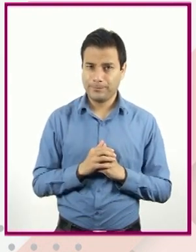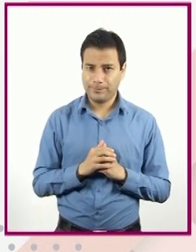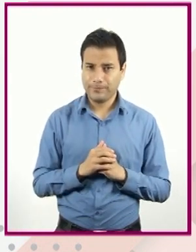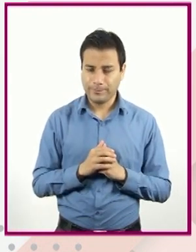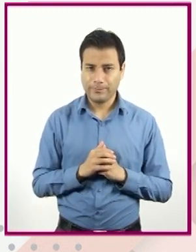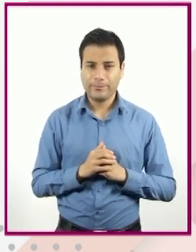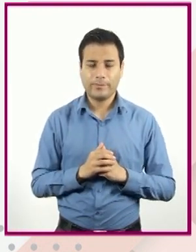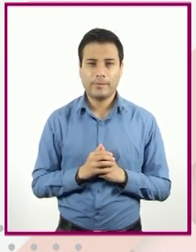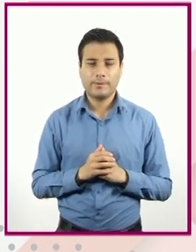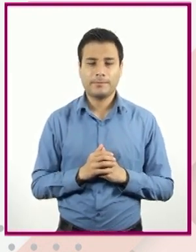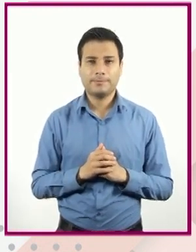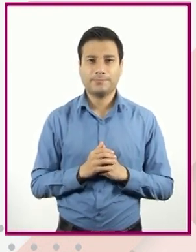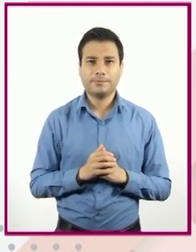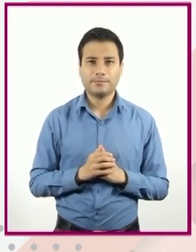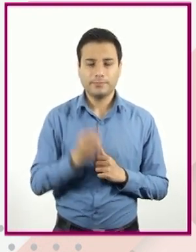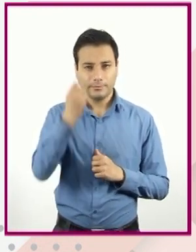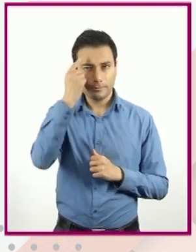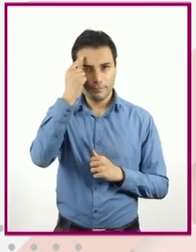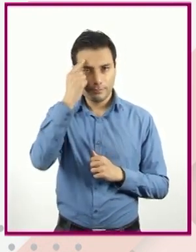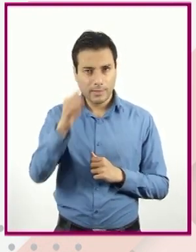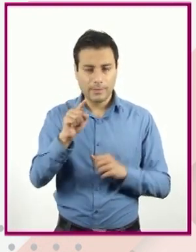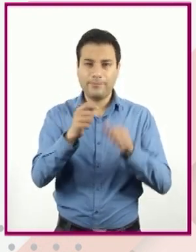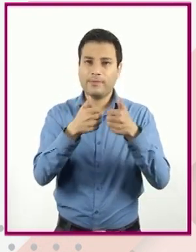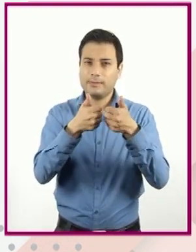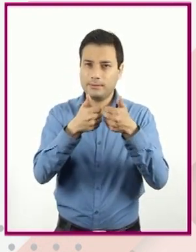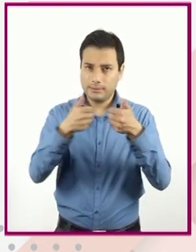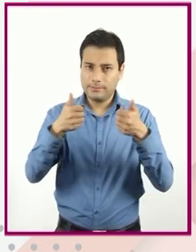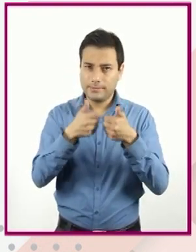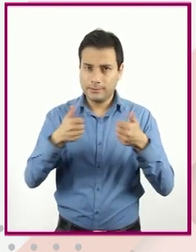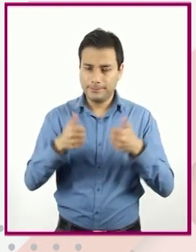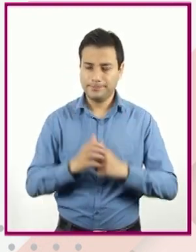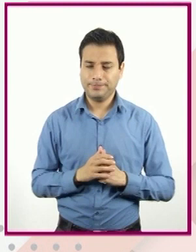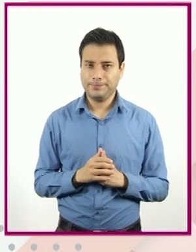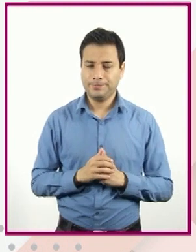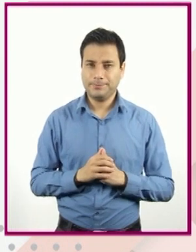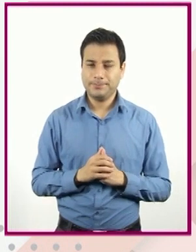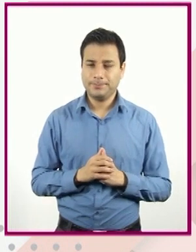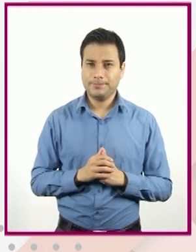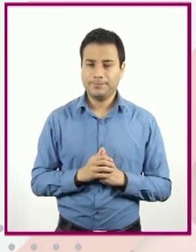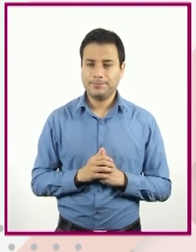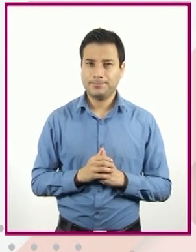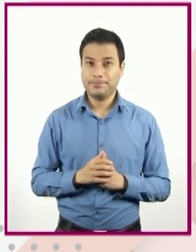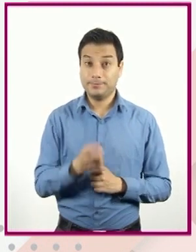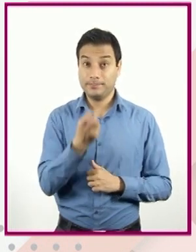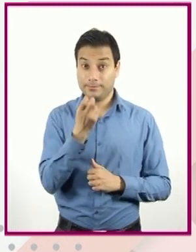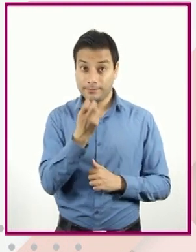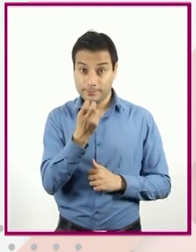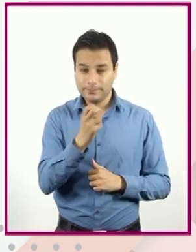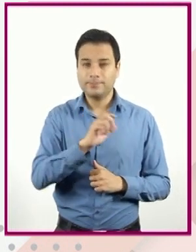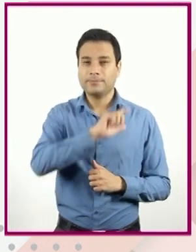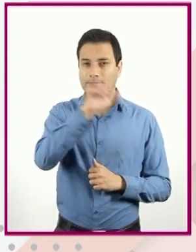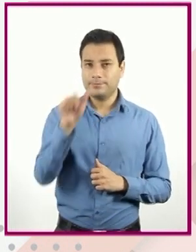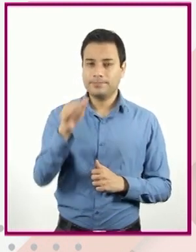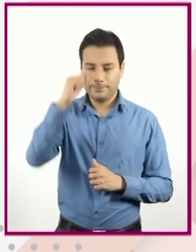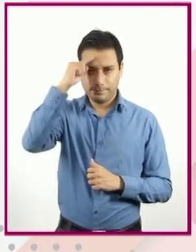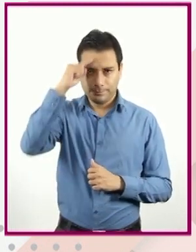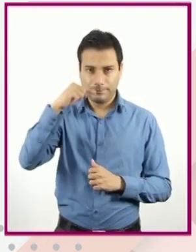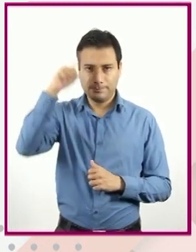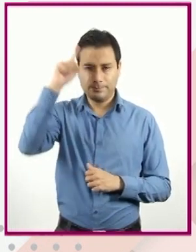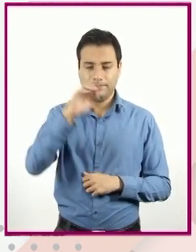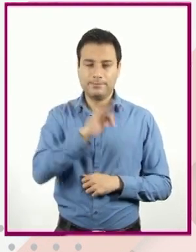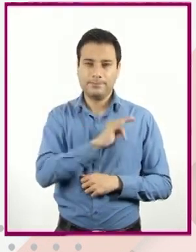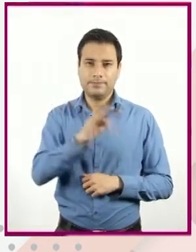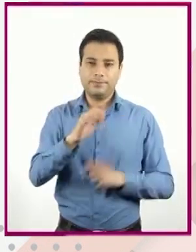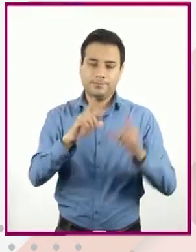separación de bloques del texto en cada punto y aparte. De esta manera, se facilita la síntesis y